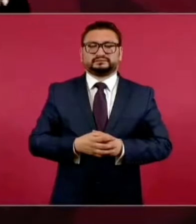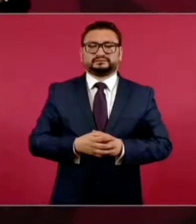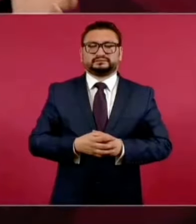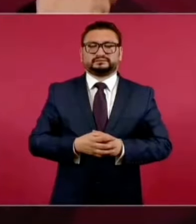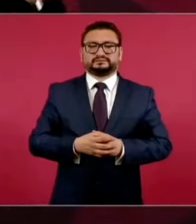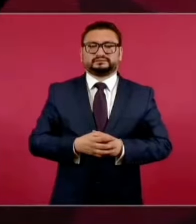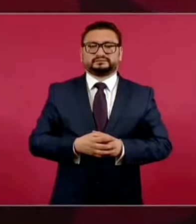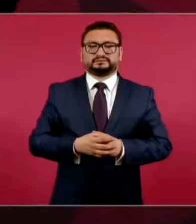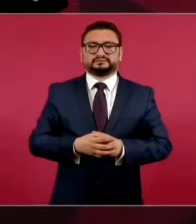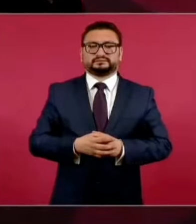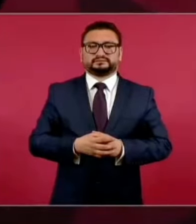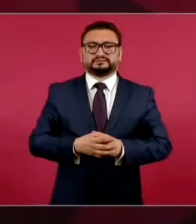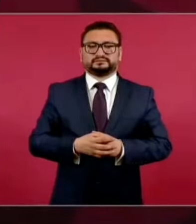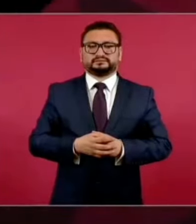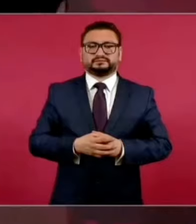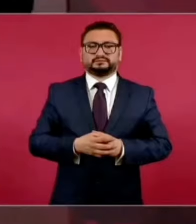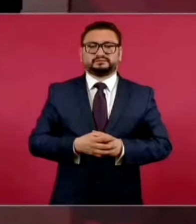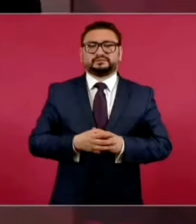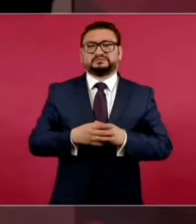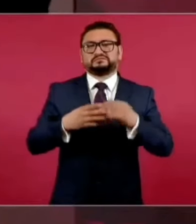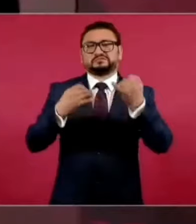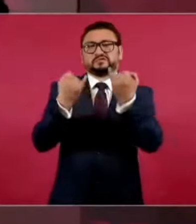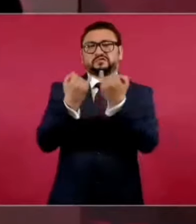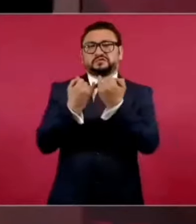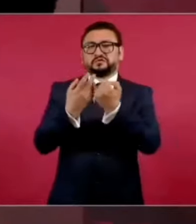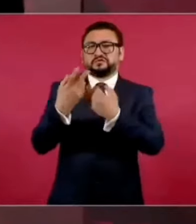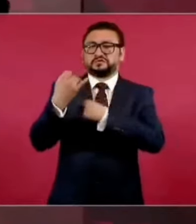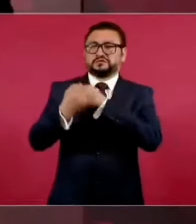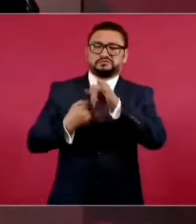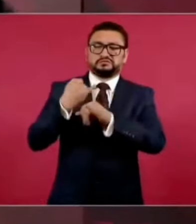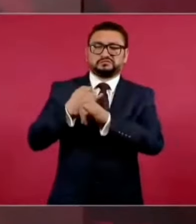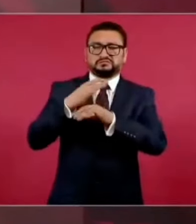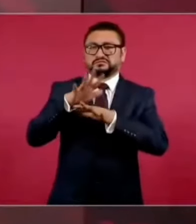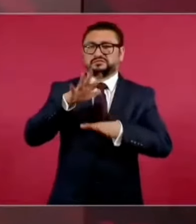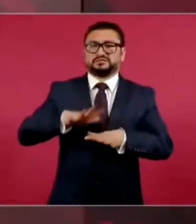la internacional de derecha que existe,